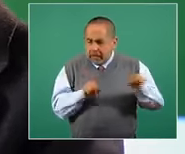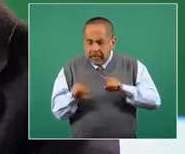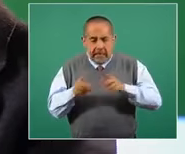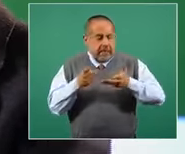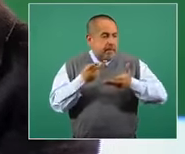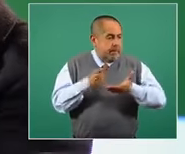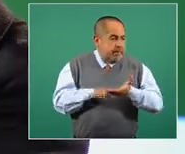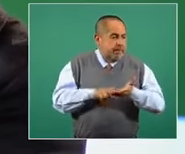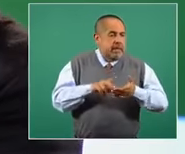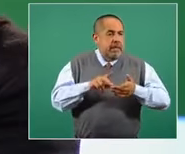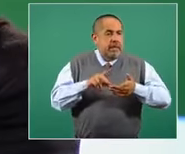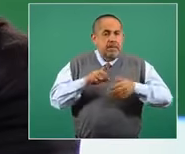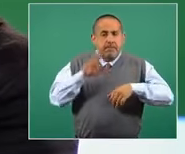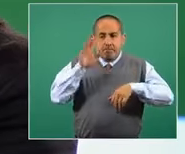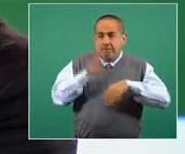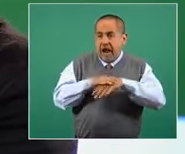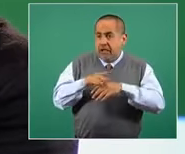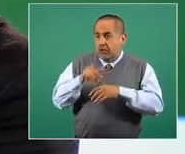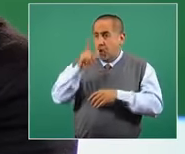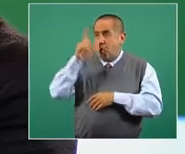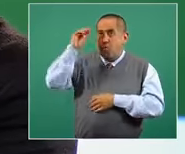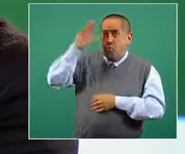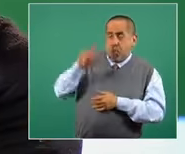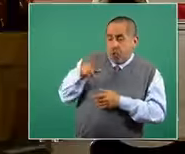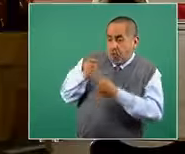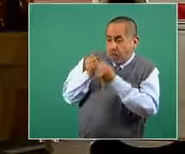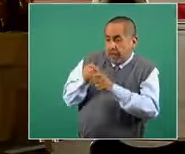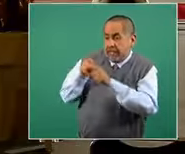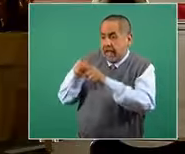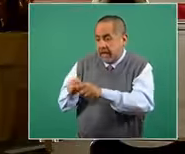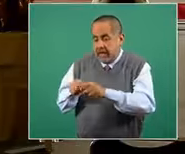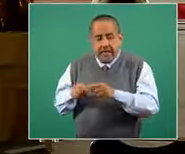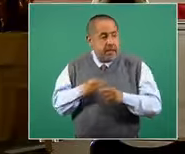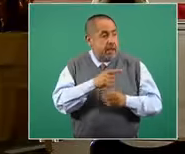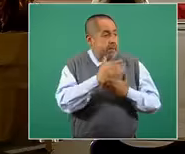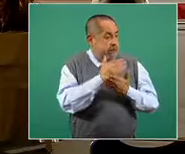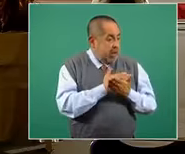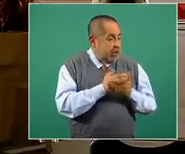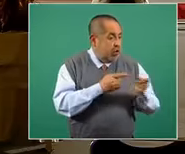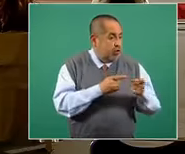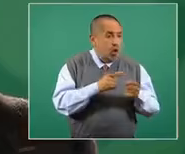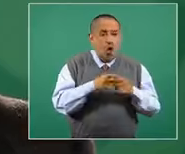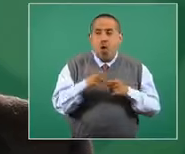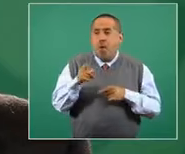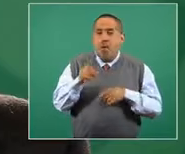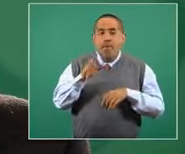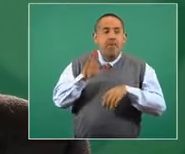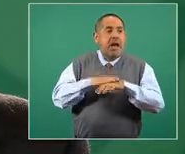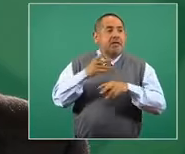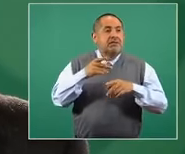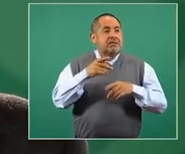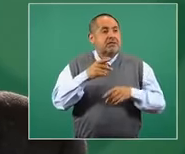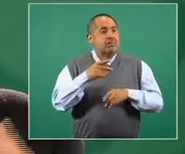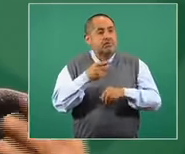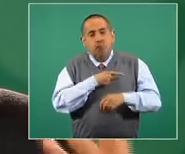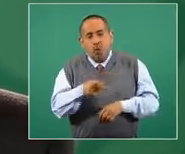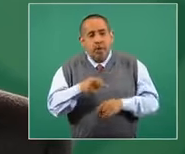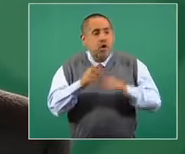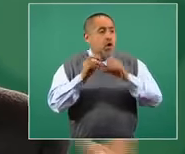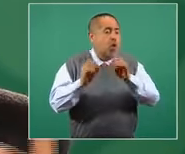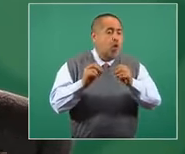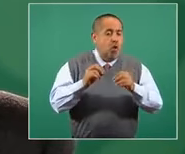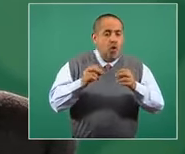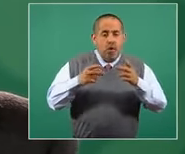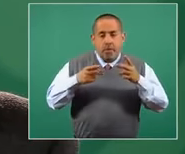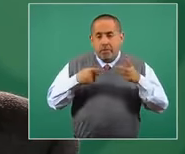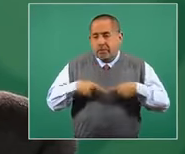por donde hubiera mayor intensidad de la epidemia, empezar por poblaciones de mayor vulnerabilidad social o empezar por